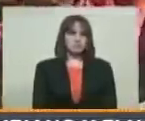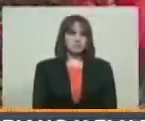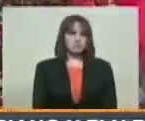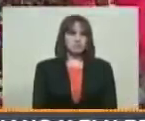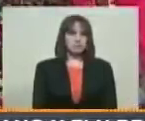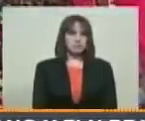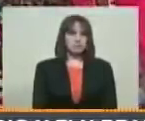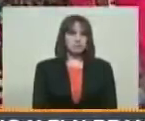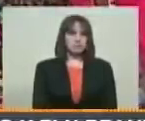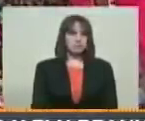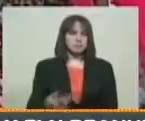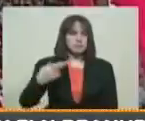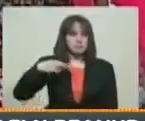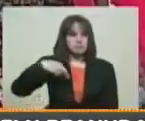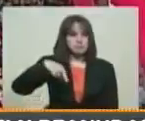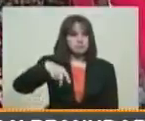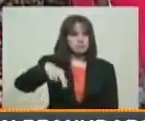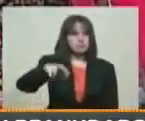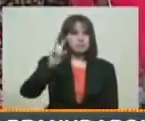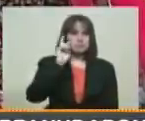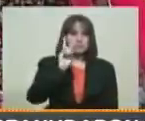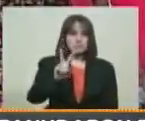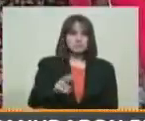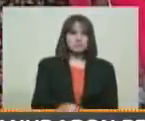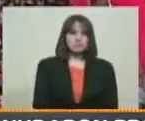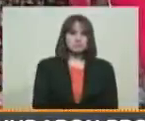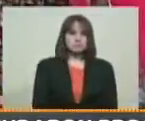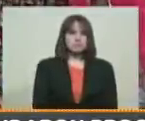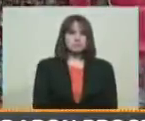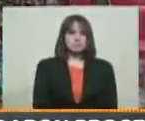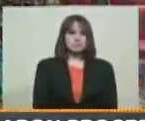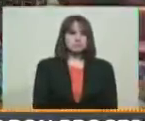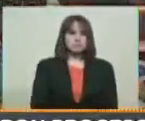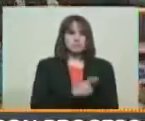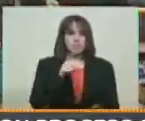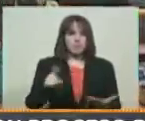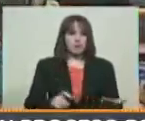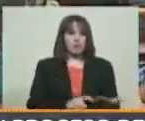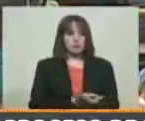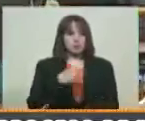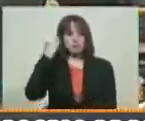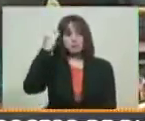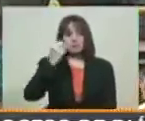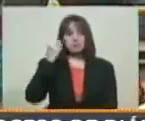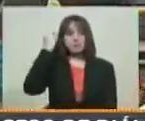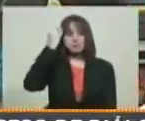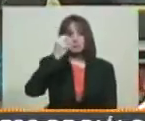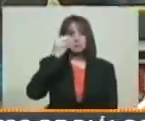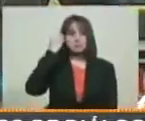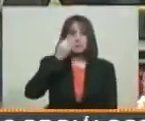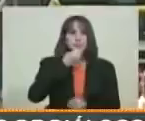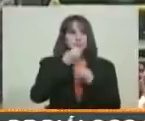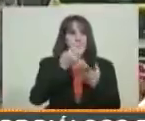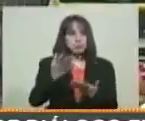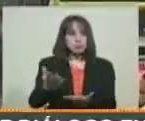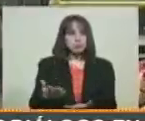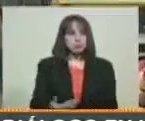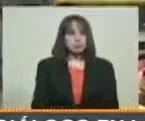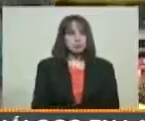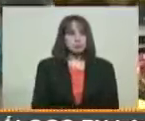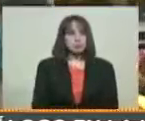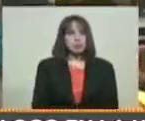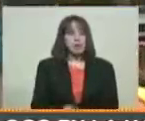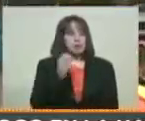Vamos a acercarme por aquí para completar las reflexiones y las orientaciones y para